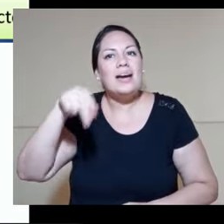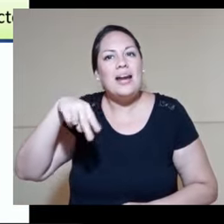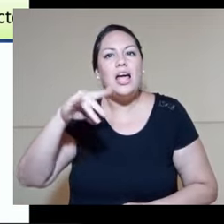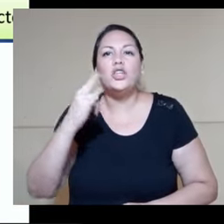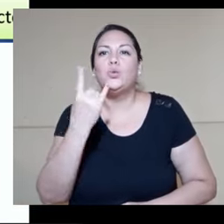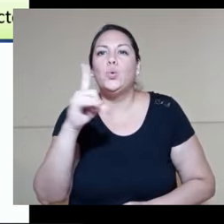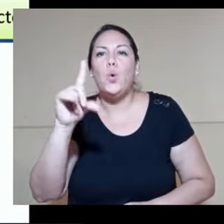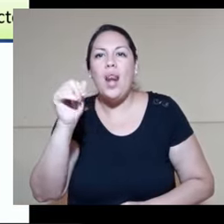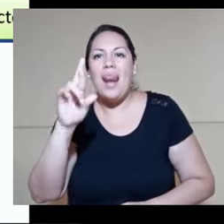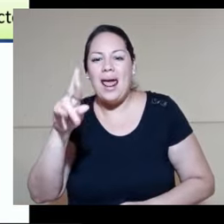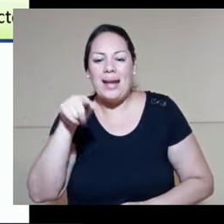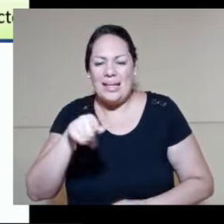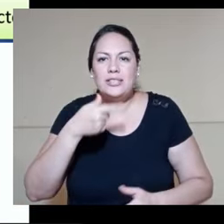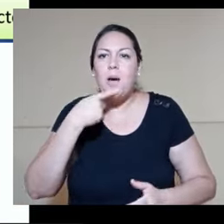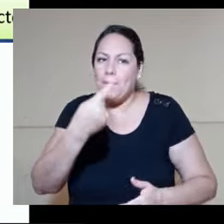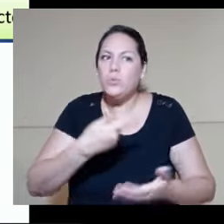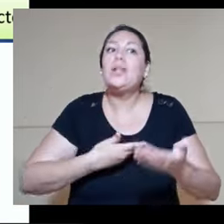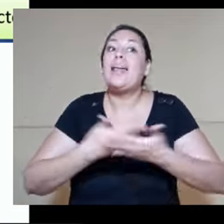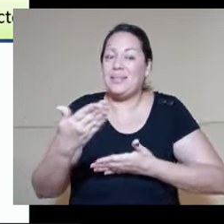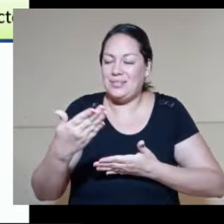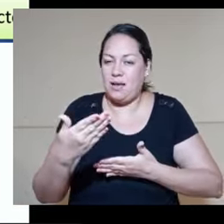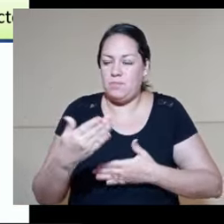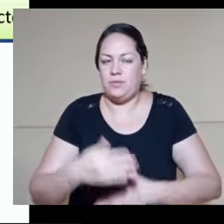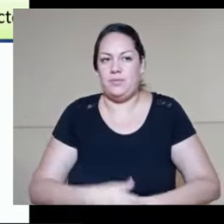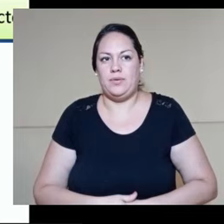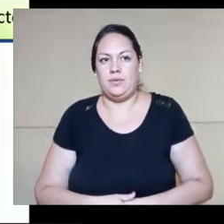segregamos adrenalina.